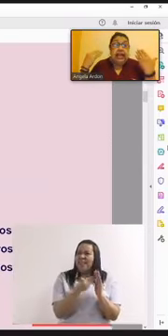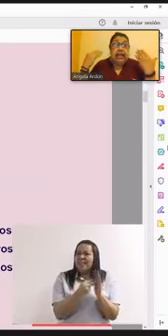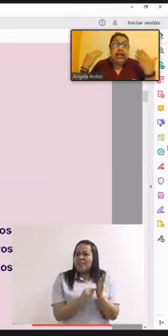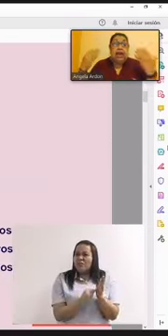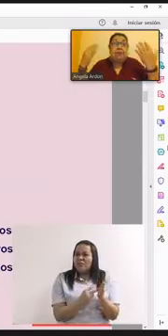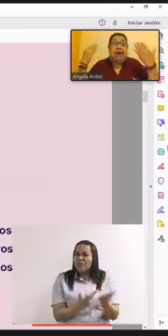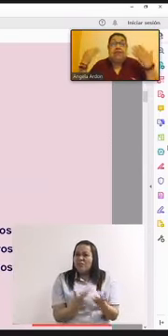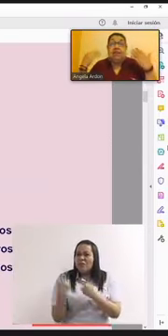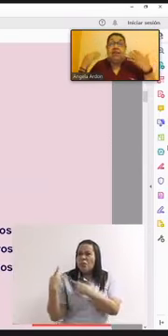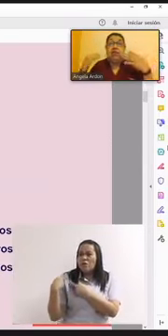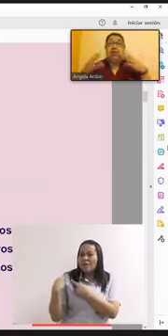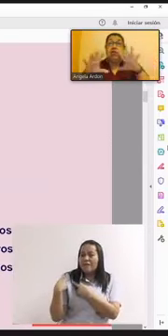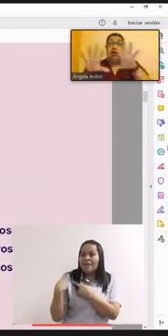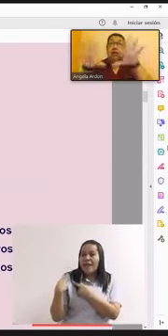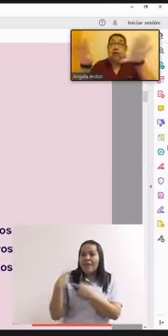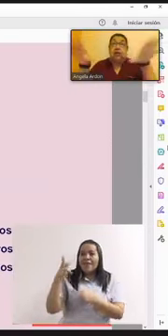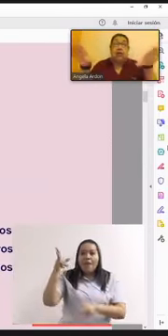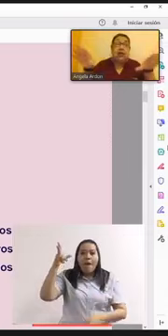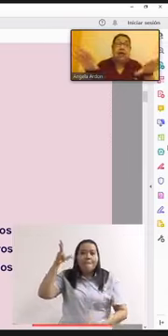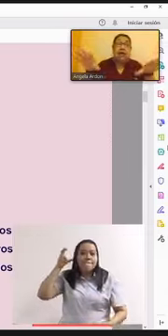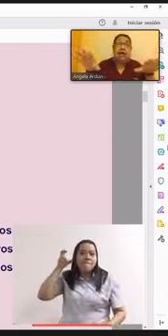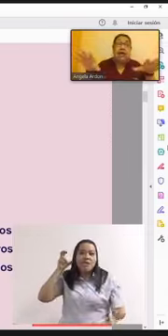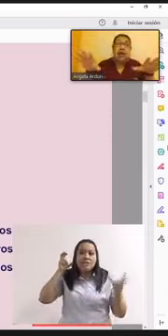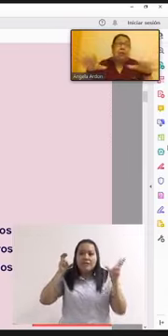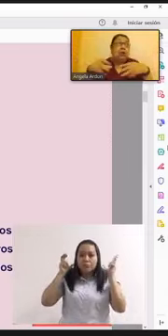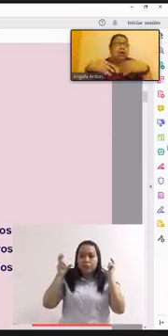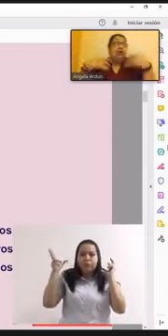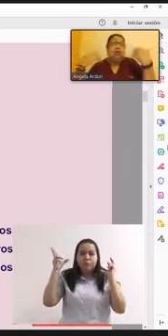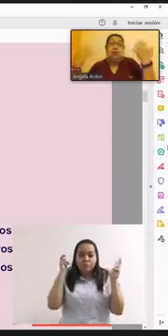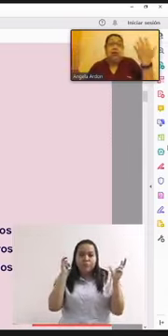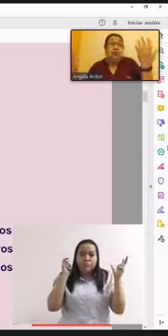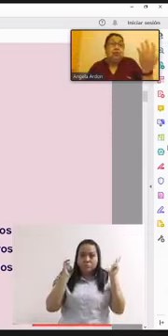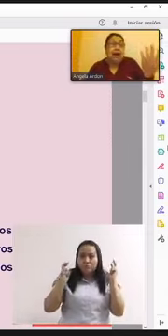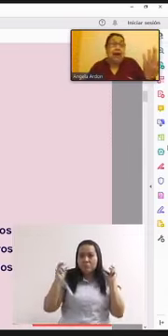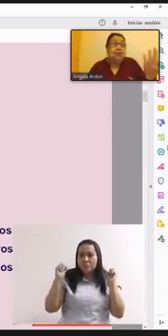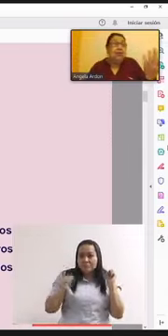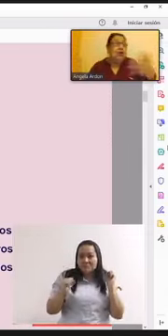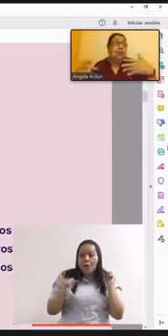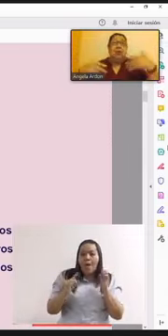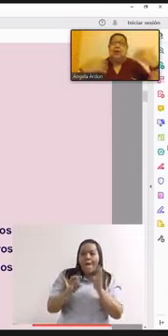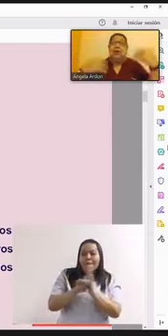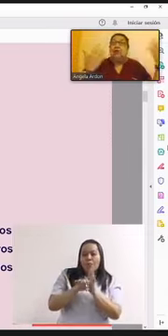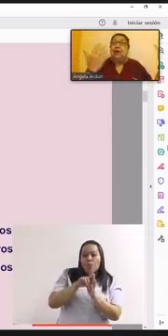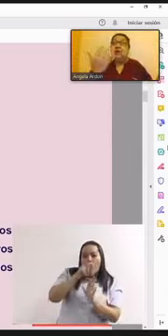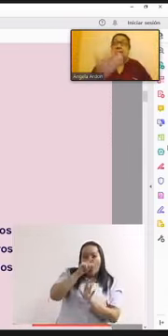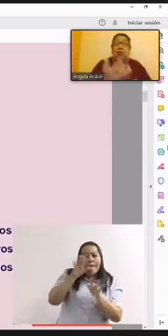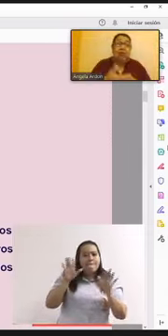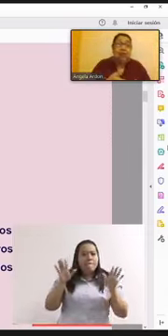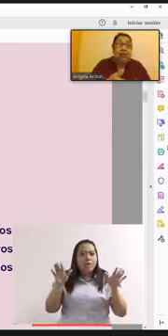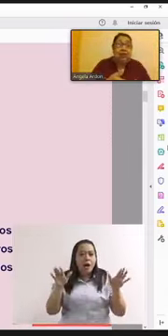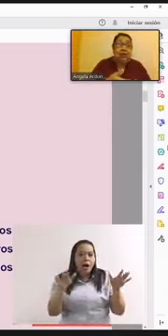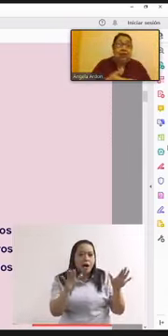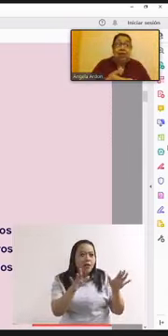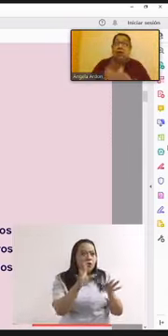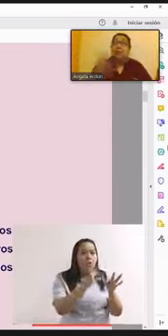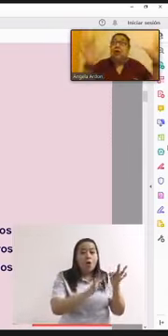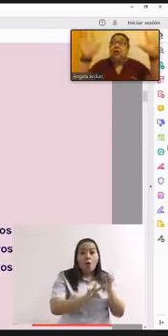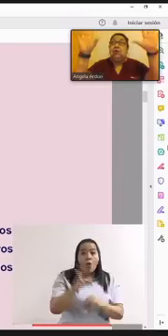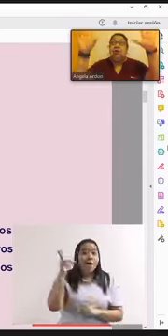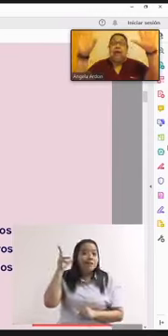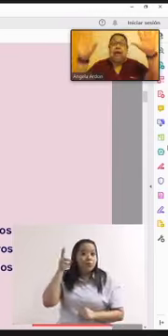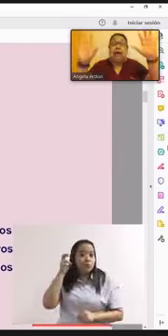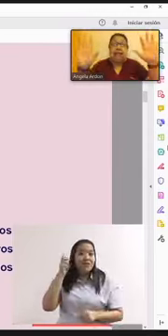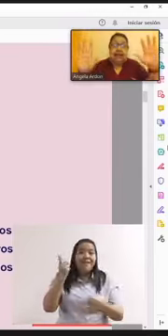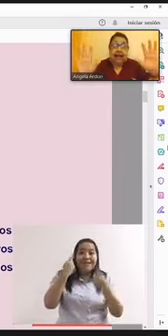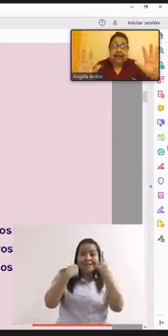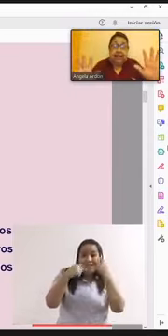de percibir los sonidos que nos rodean, poder escuchar los pájaros, poder escuchar el llanto de un niño, poder